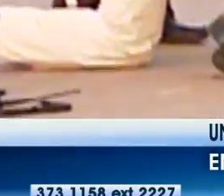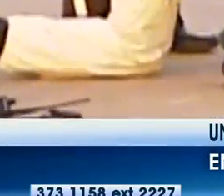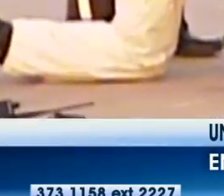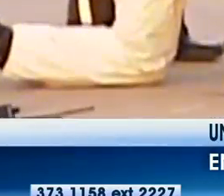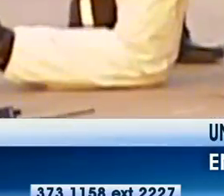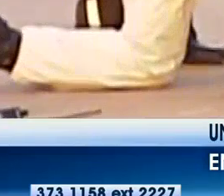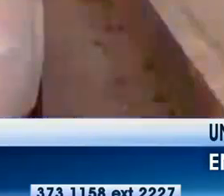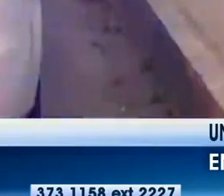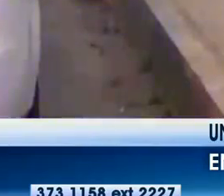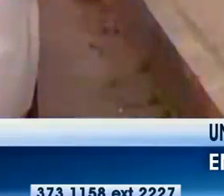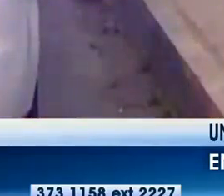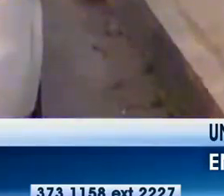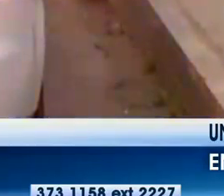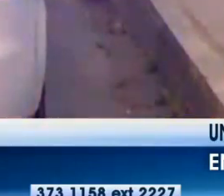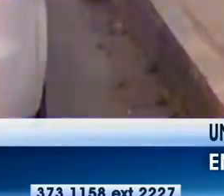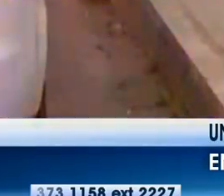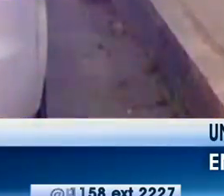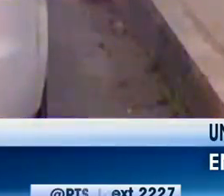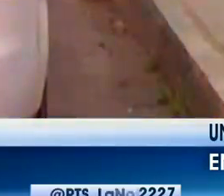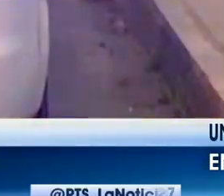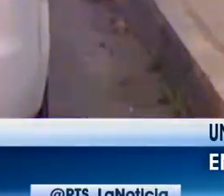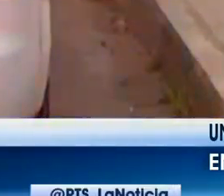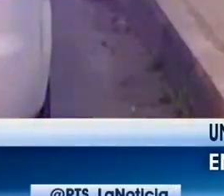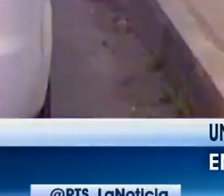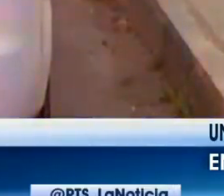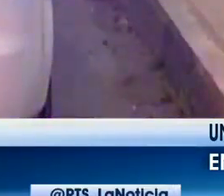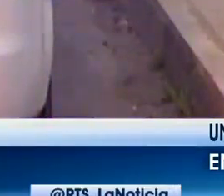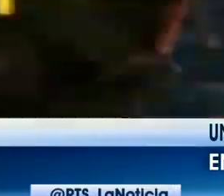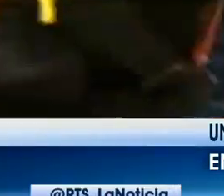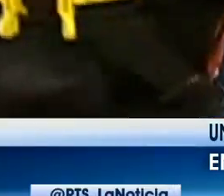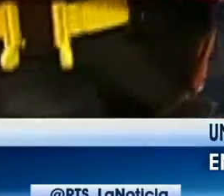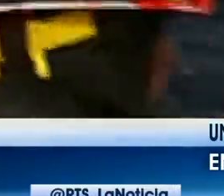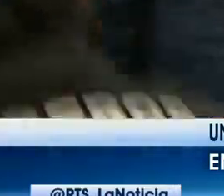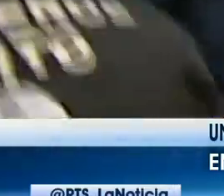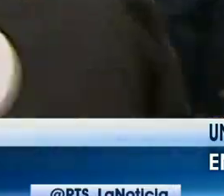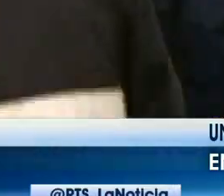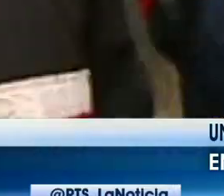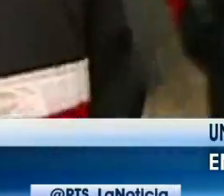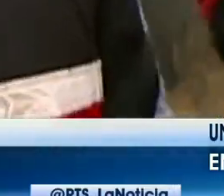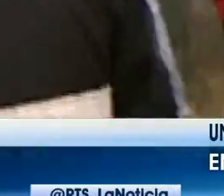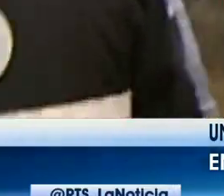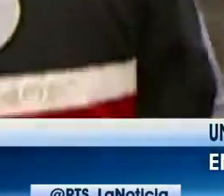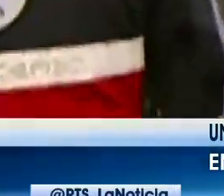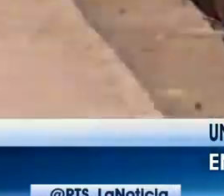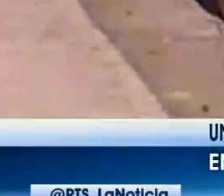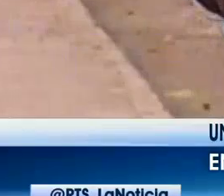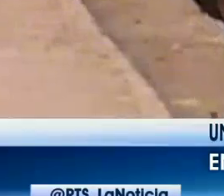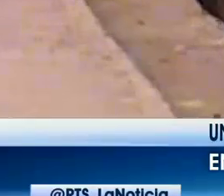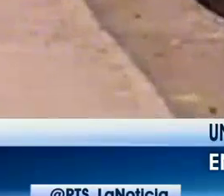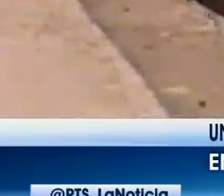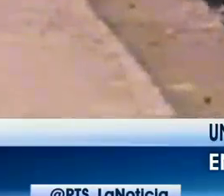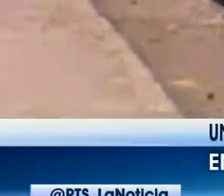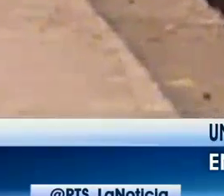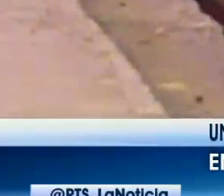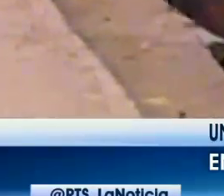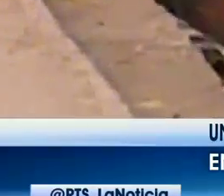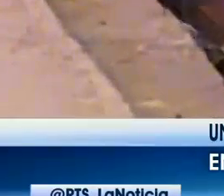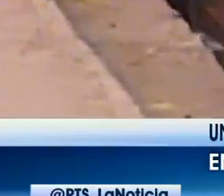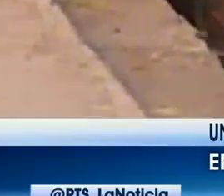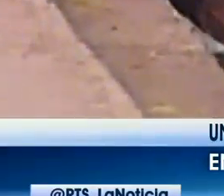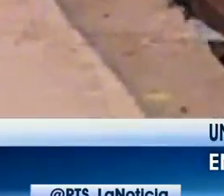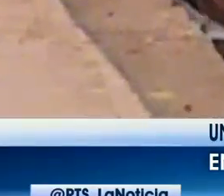de la niña fue arrastrado aproximadamente 3 kilómetros. Con la ayuda del personal de la casaca roja y agentes de